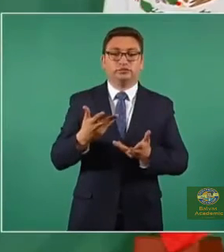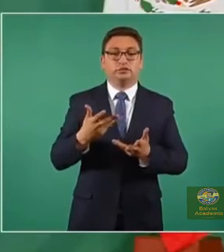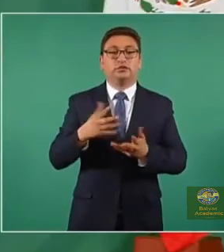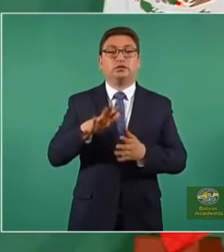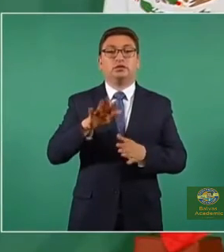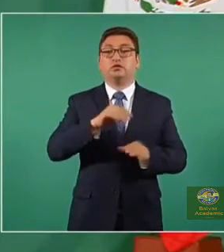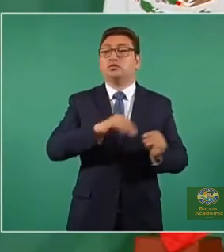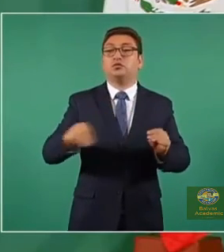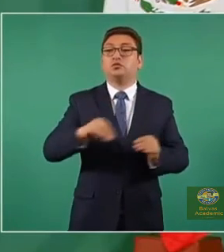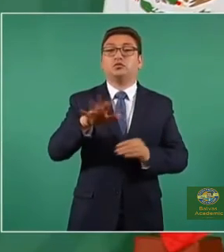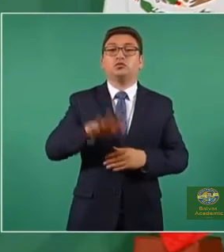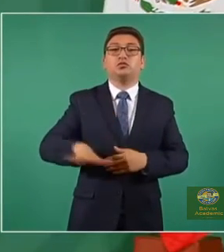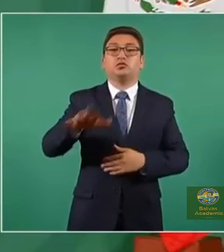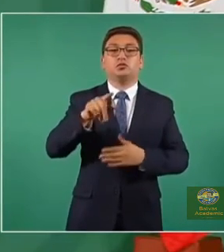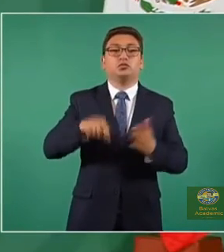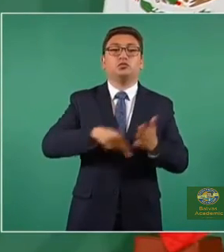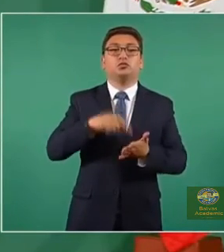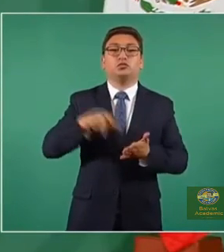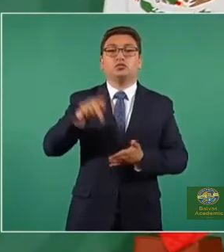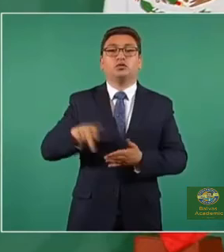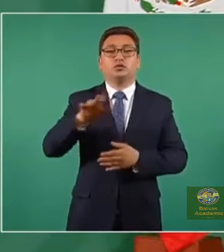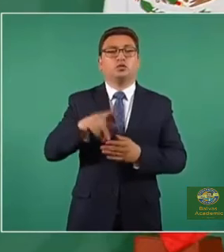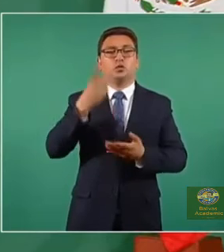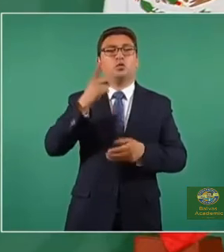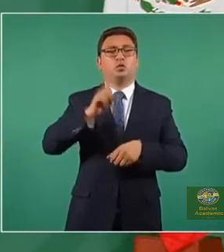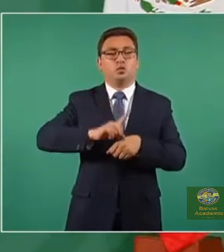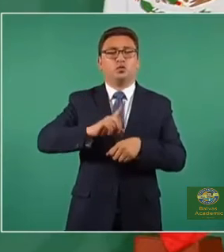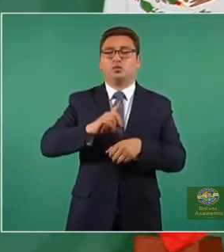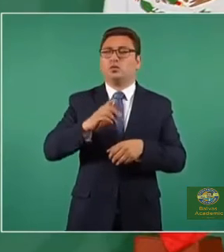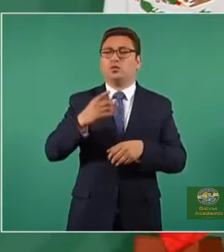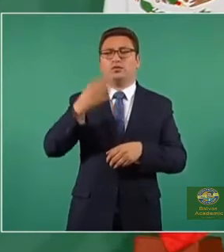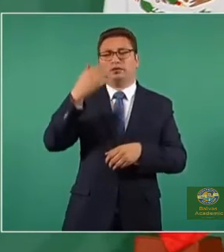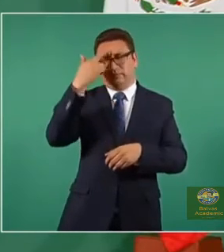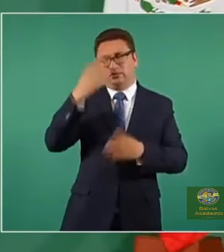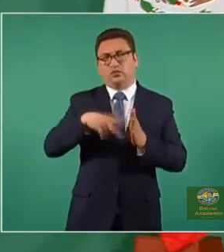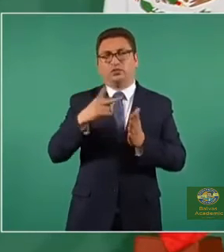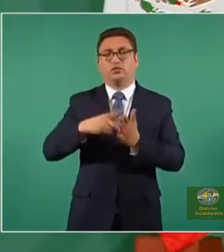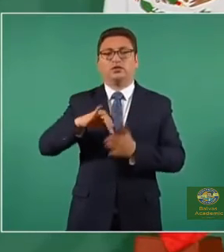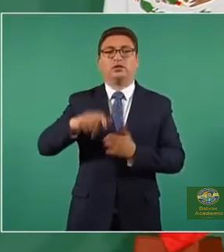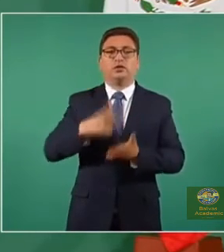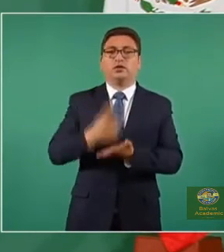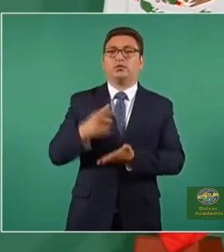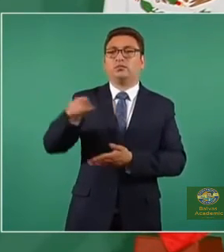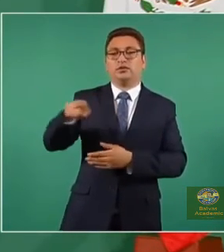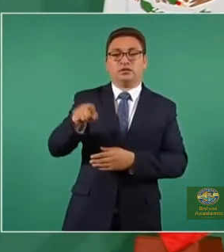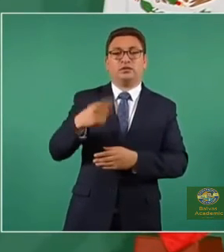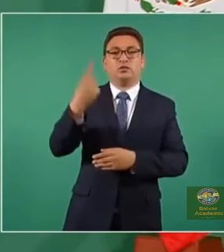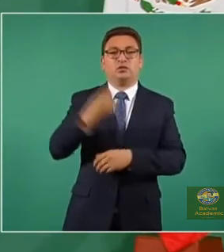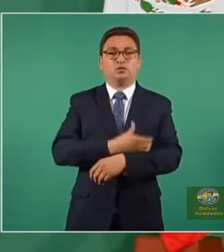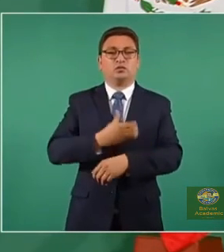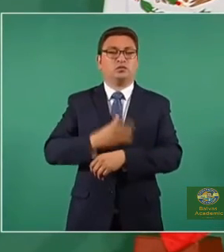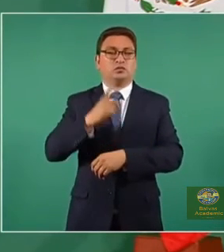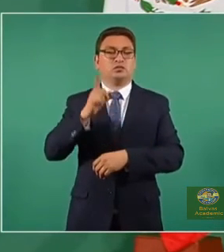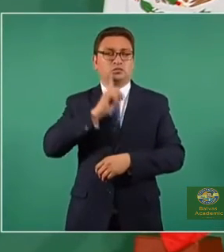los pueblos, y una vez en Jalapa, 2 veces me cortaba el pelo una